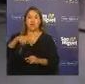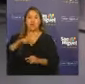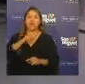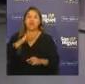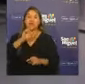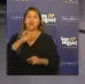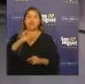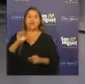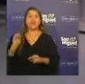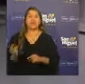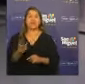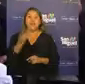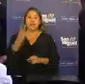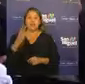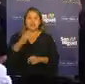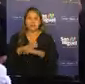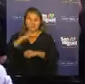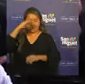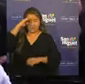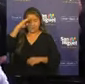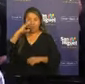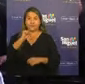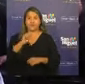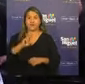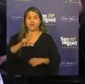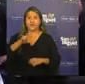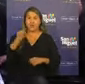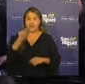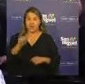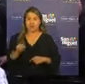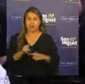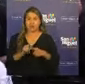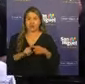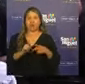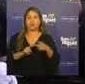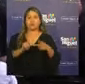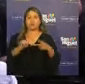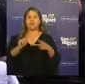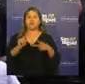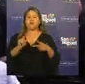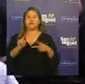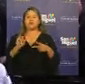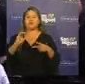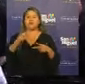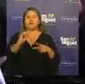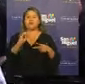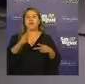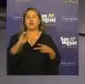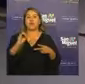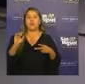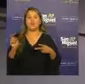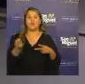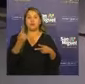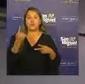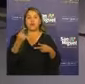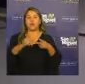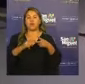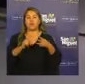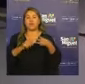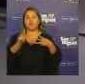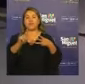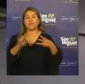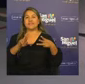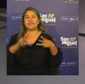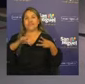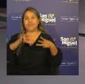de tres carabineros, Sargento Carlos Cisternas Navarro y los cabos primero Misael Vidal Cid y Sergio Arevalo